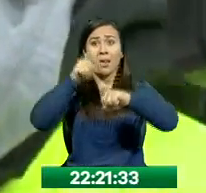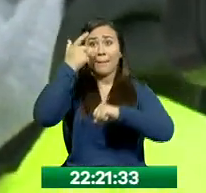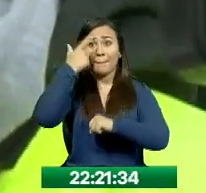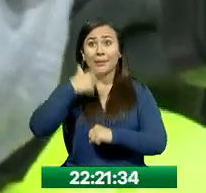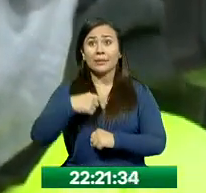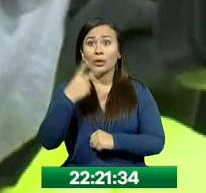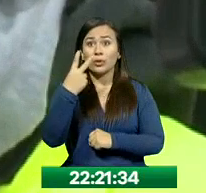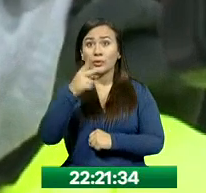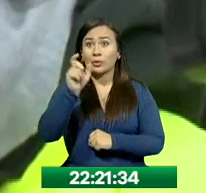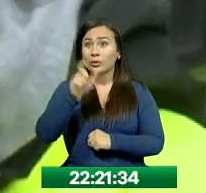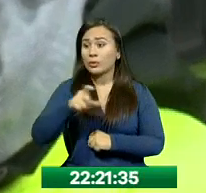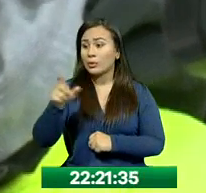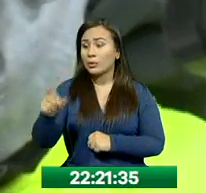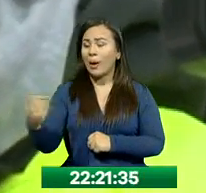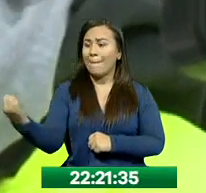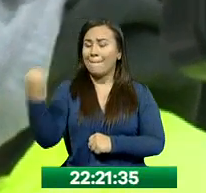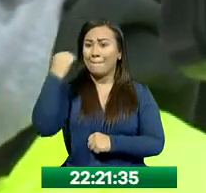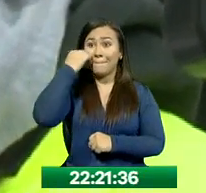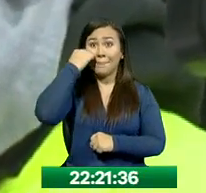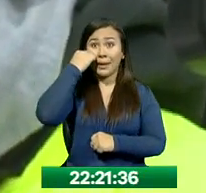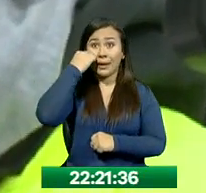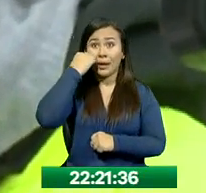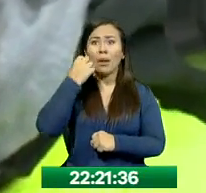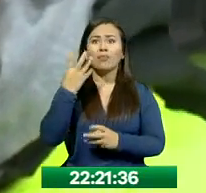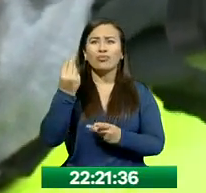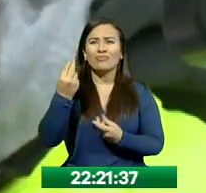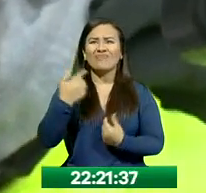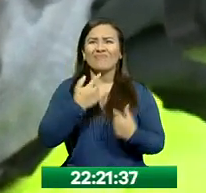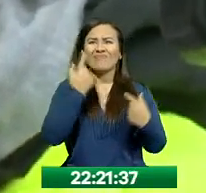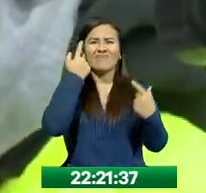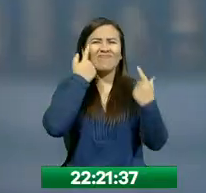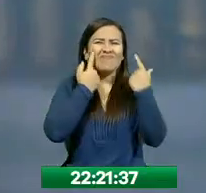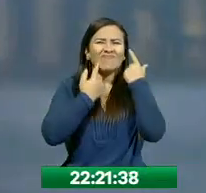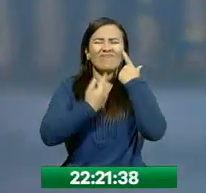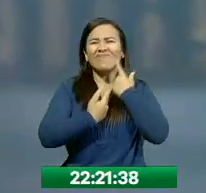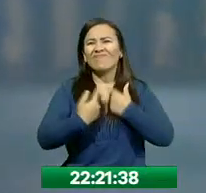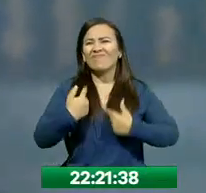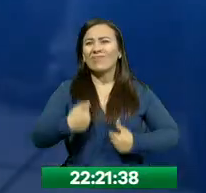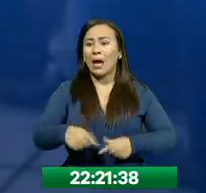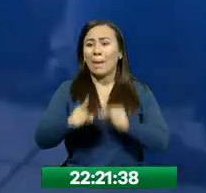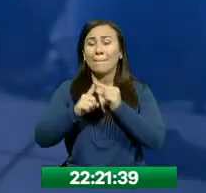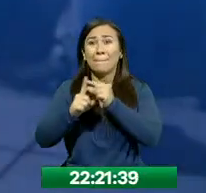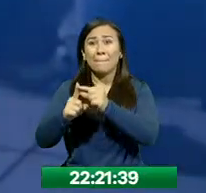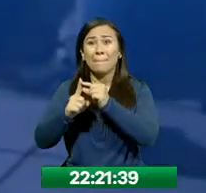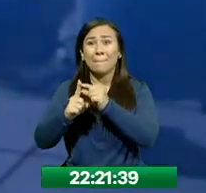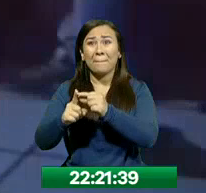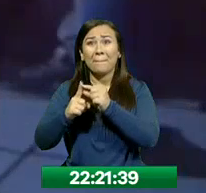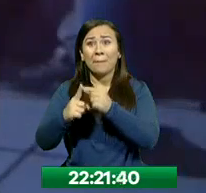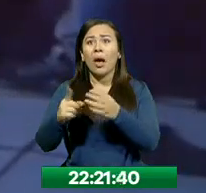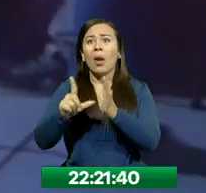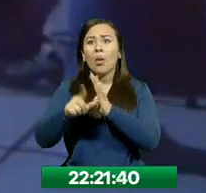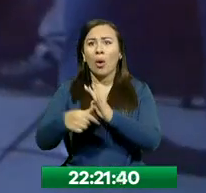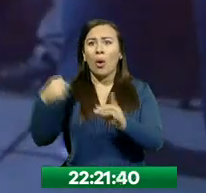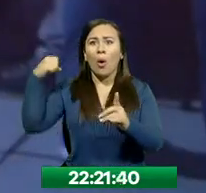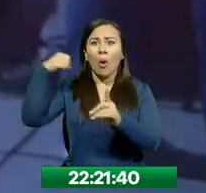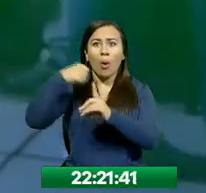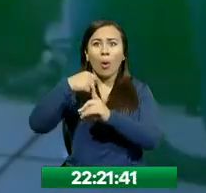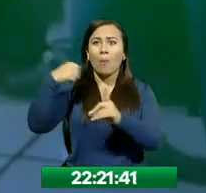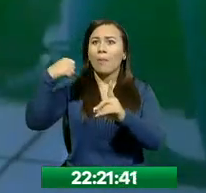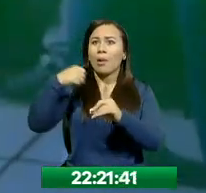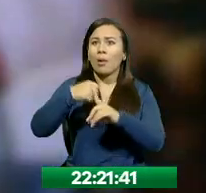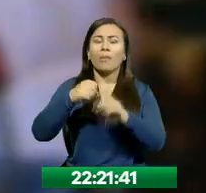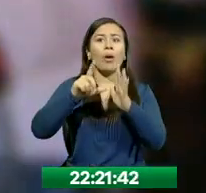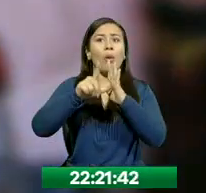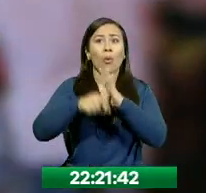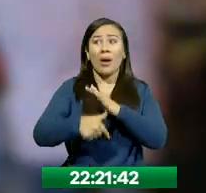es atacada por unos sujetos y recibe varias heridas cortopunzantes. Los insultos se convirtieron en golpes y lo peor estaba por venir.